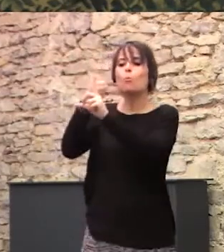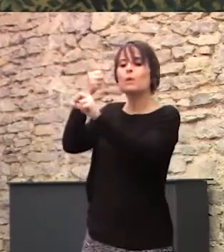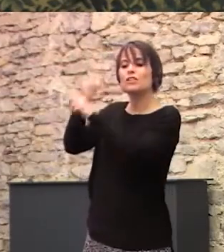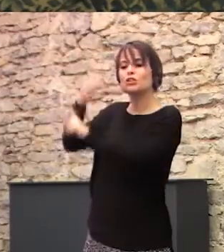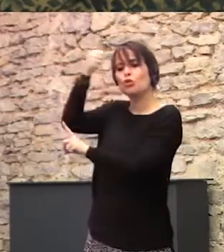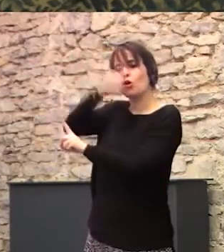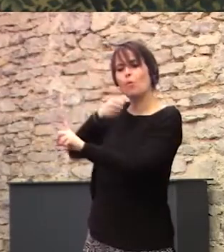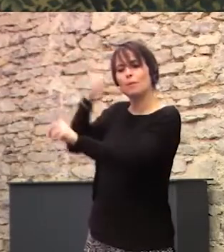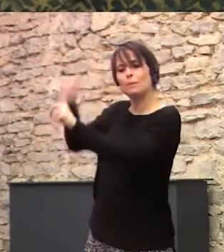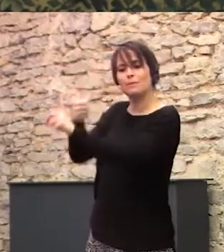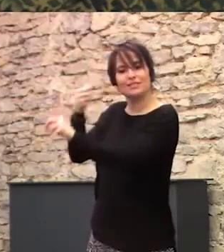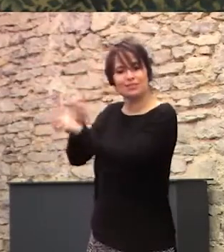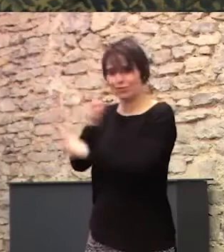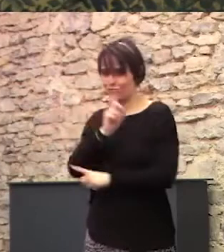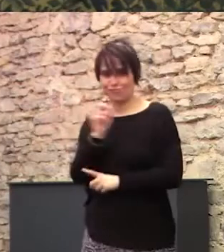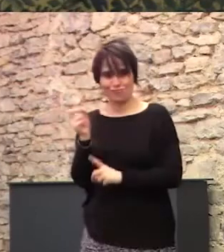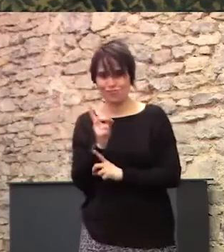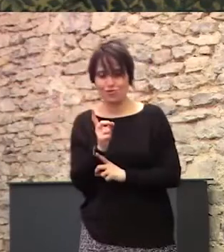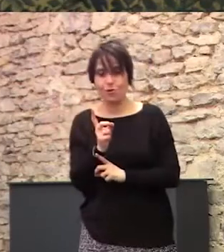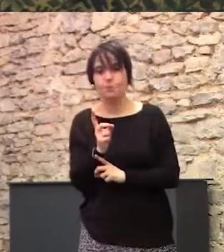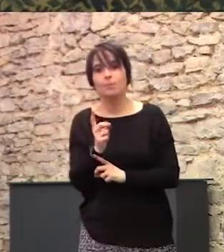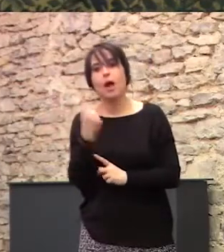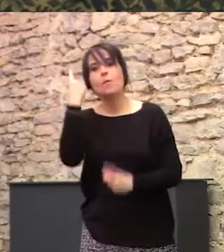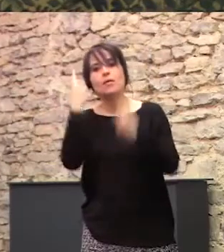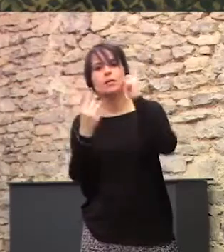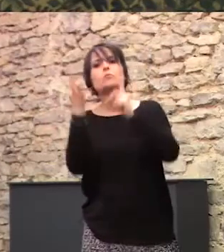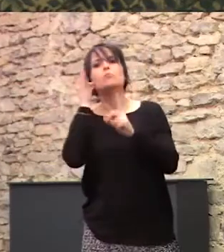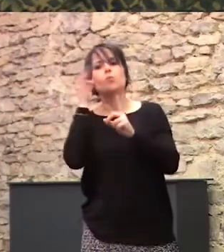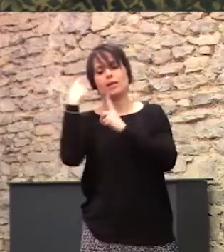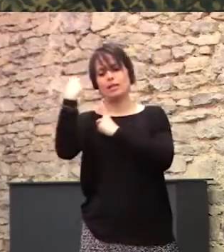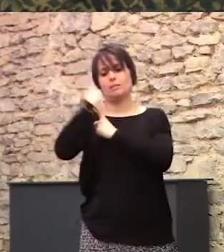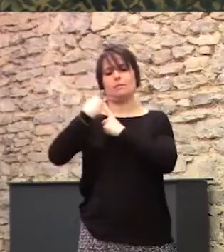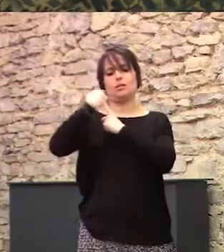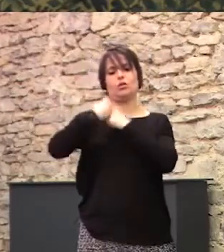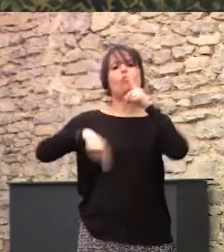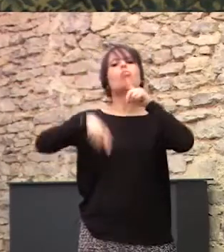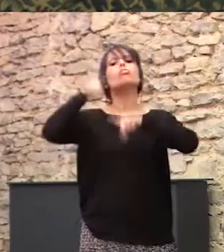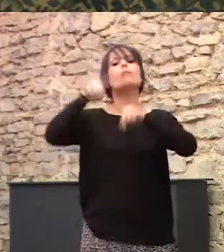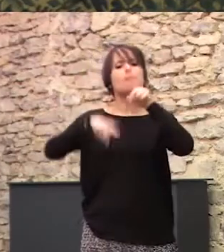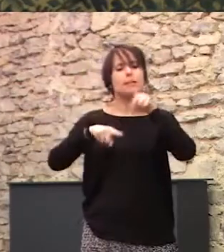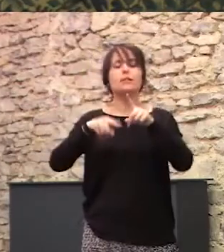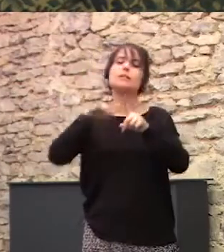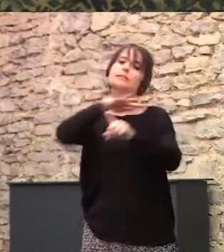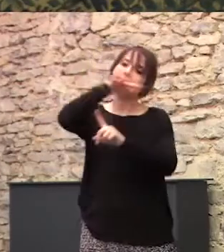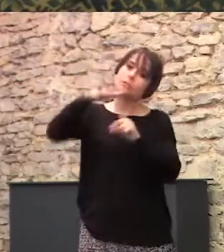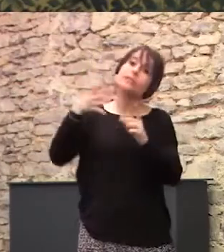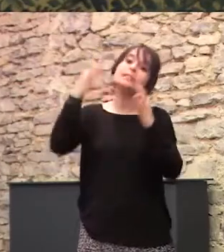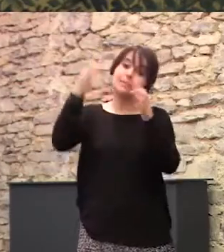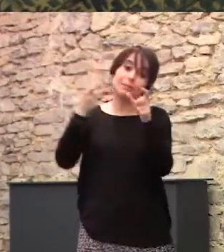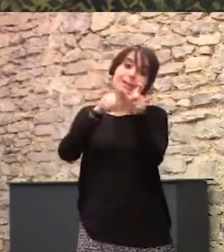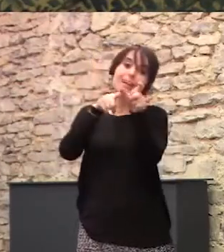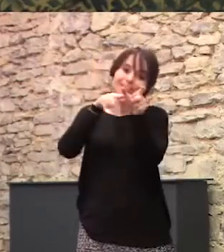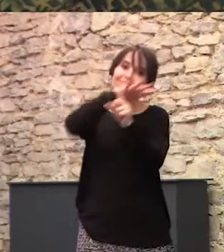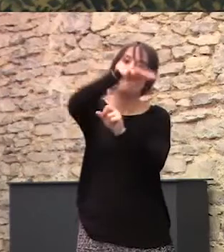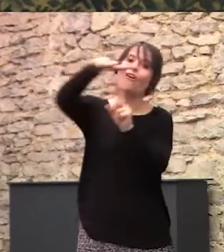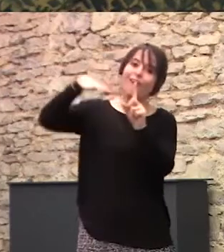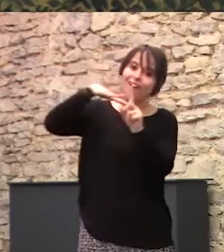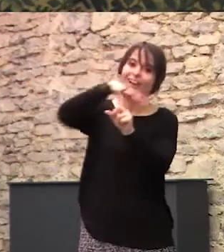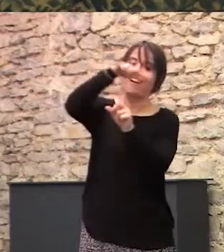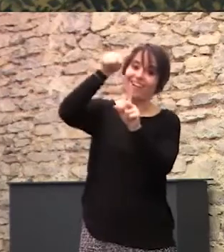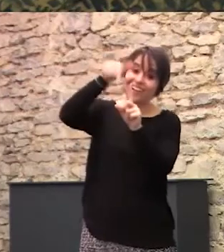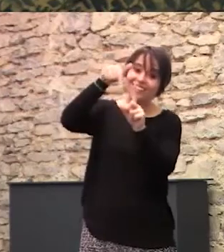La opresión de género, a veces, para algunas mujeres, en contextos concretos, siempre vuelvo al contexto, no